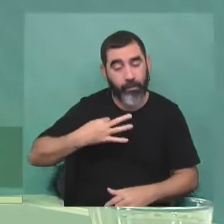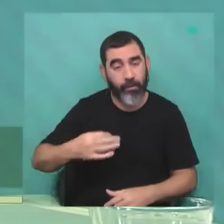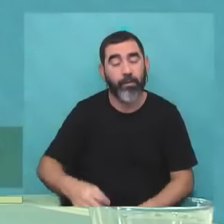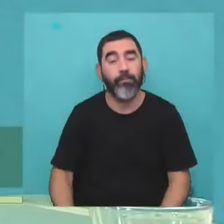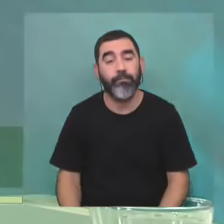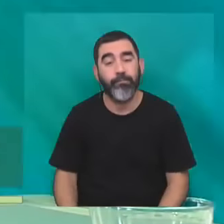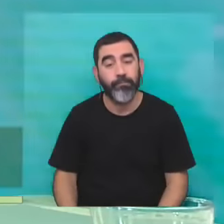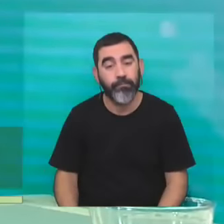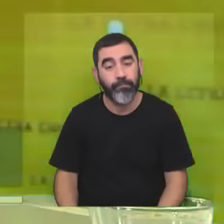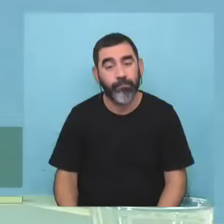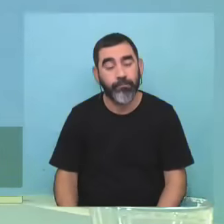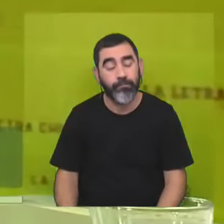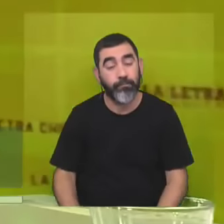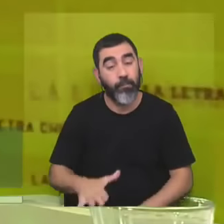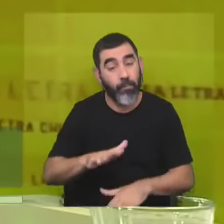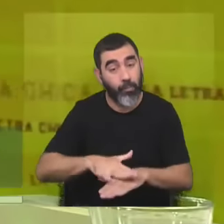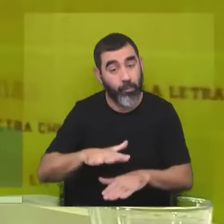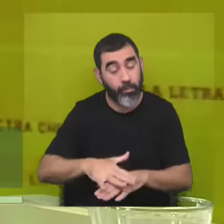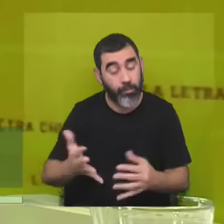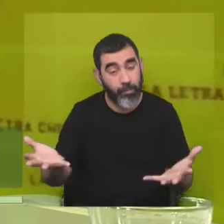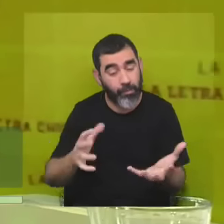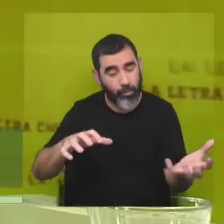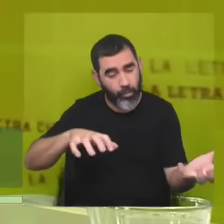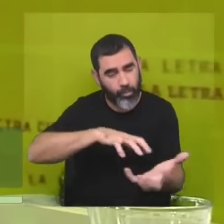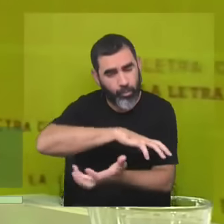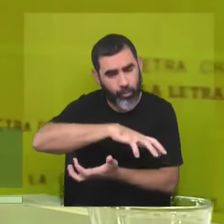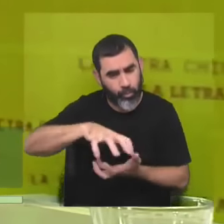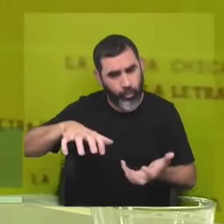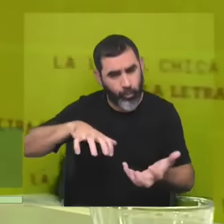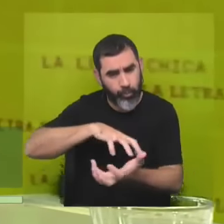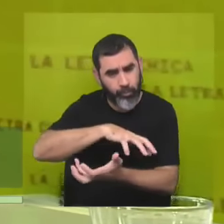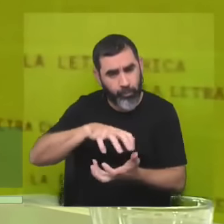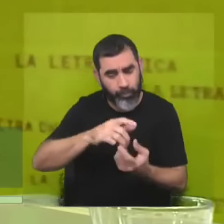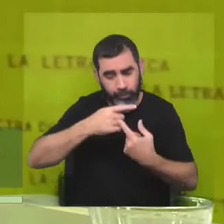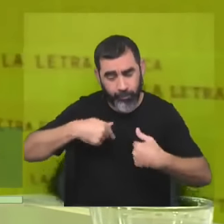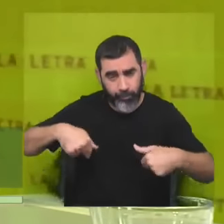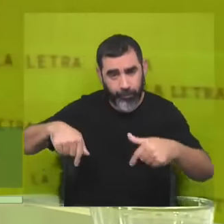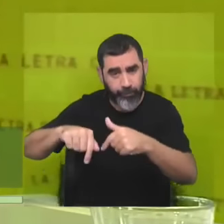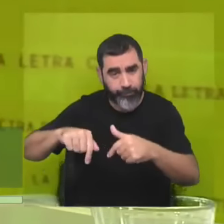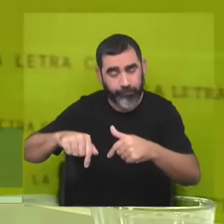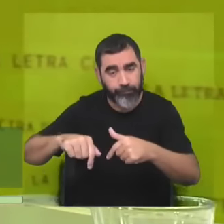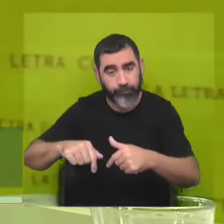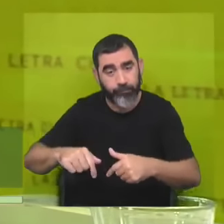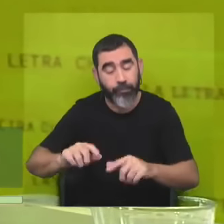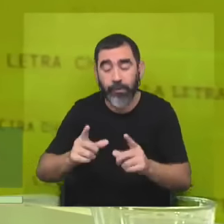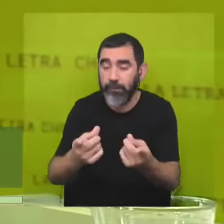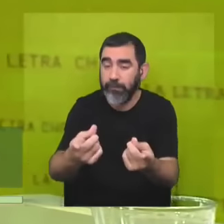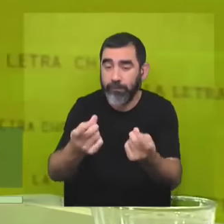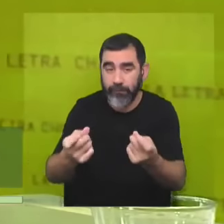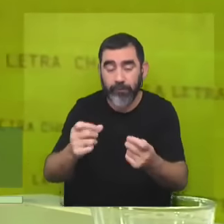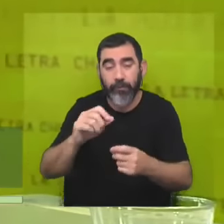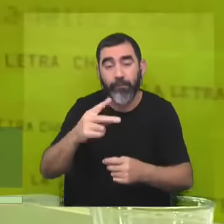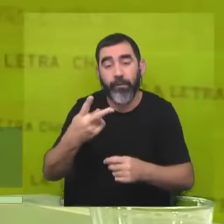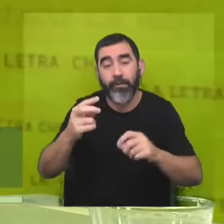trabajo es un momento bastante complejo para para para nosotros y era justo y necesario que un